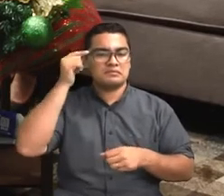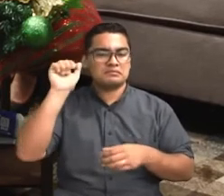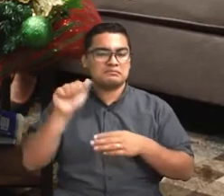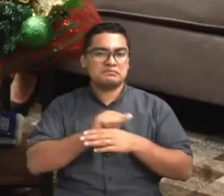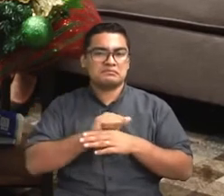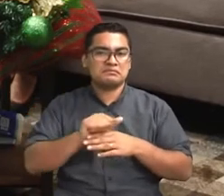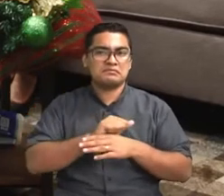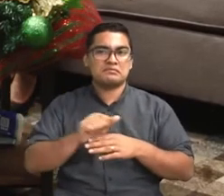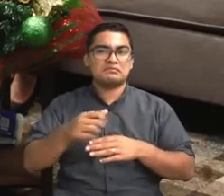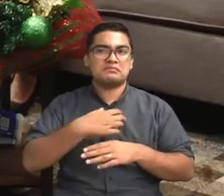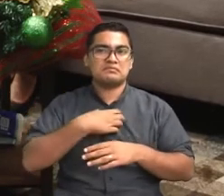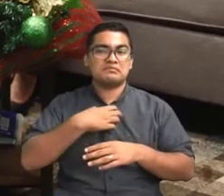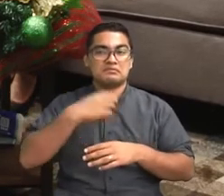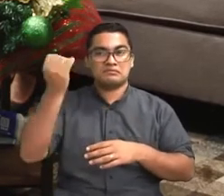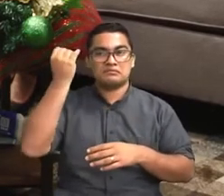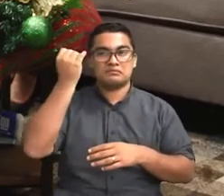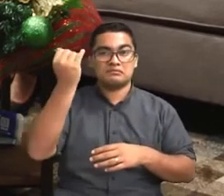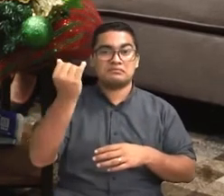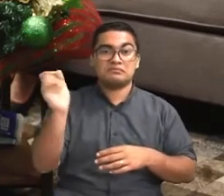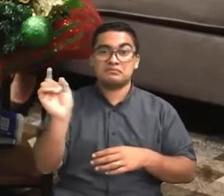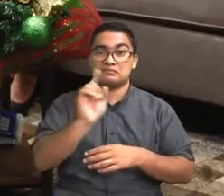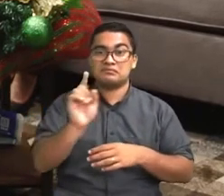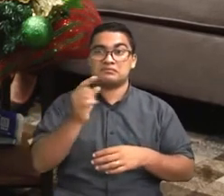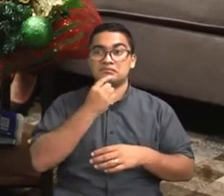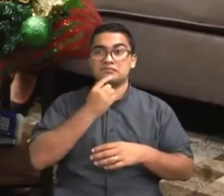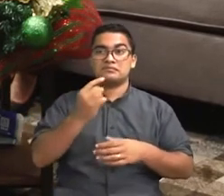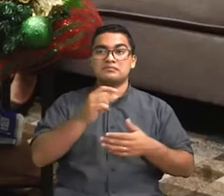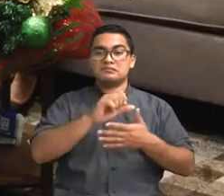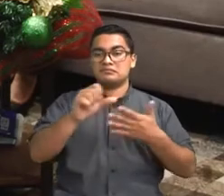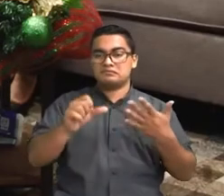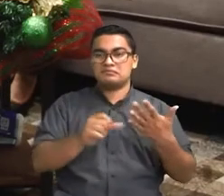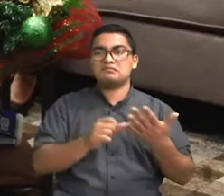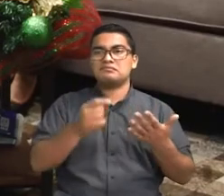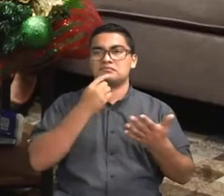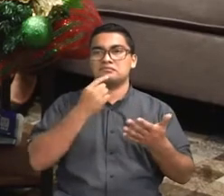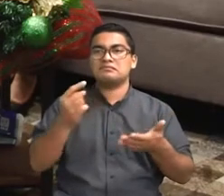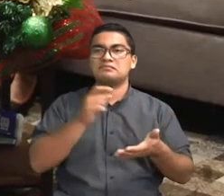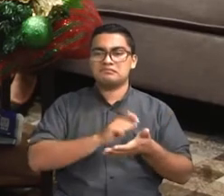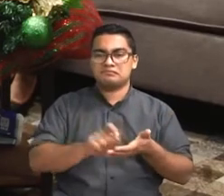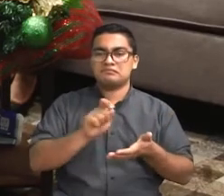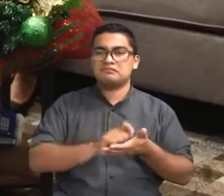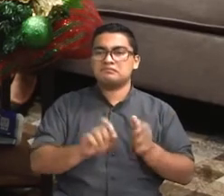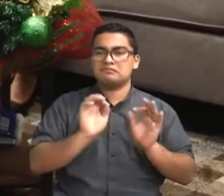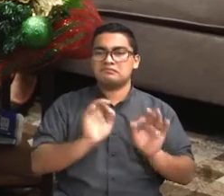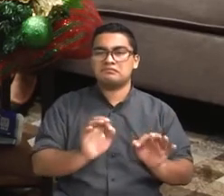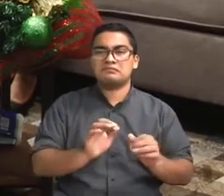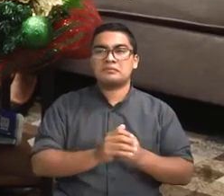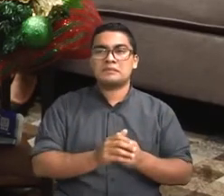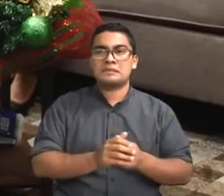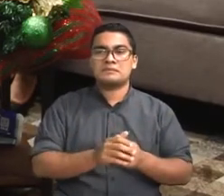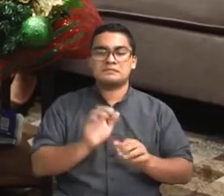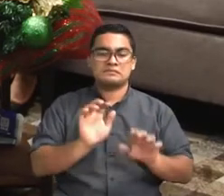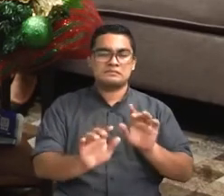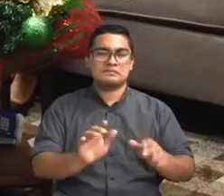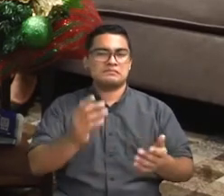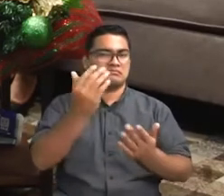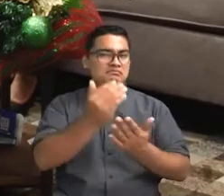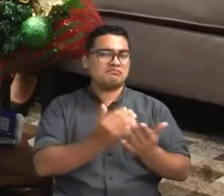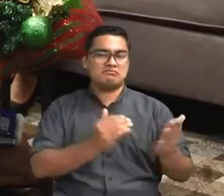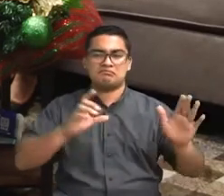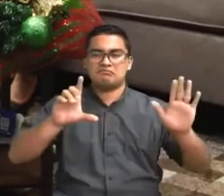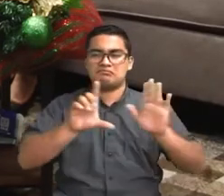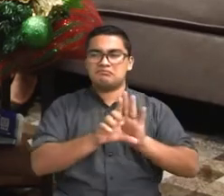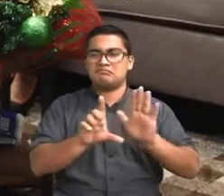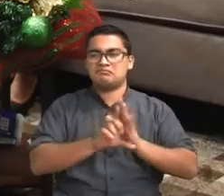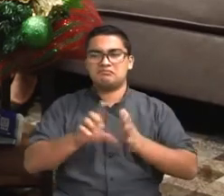no son teoría. O sea, porque están escritos, los artículos en el en los convenios, en la convención están escritos, como están escritos en todas las leyes,